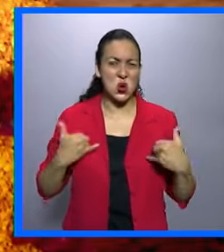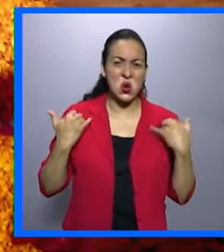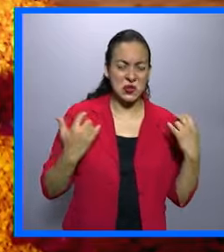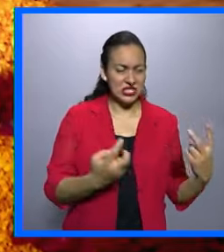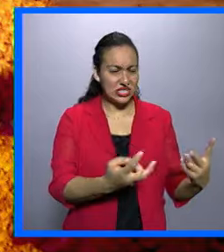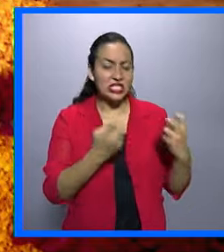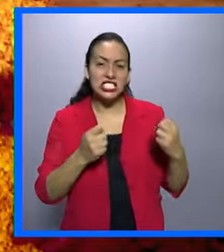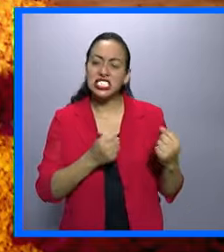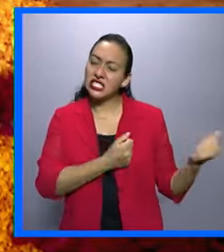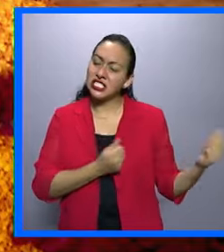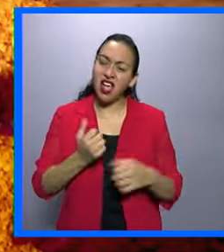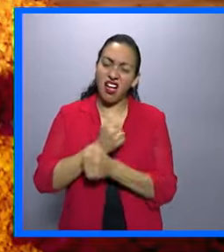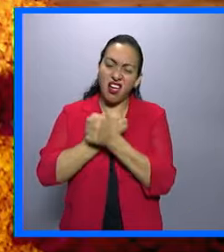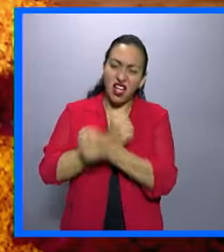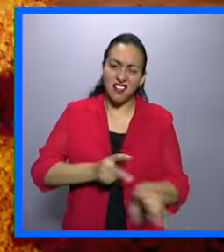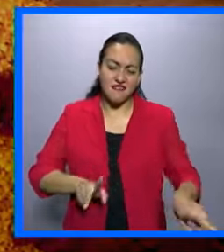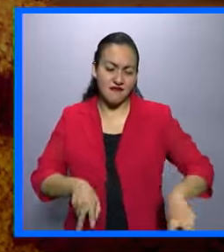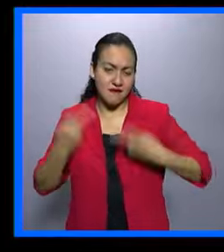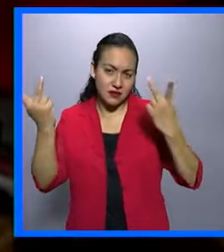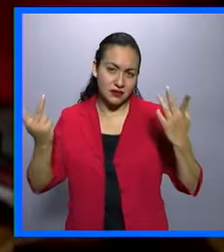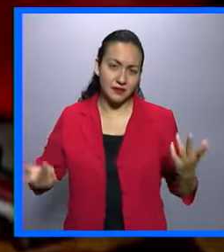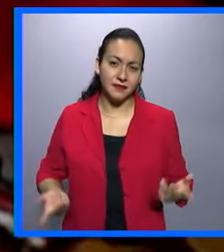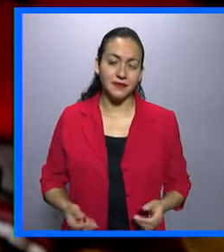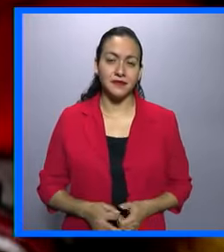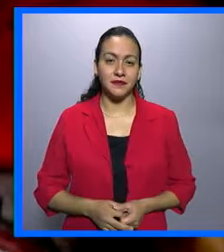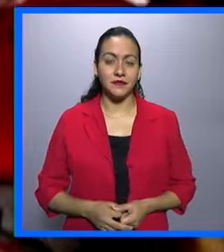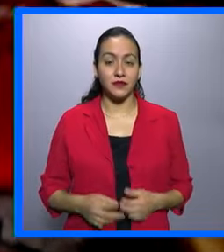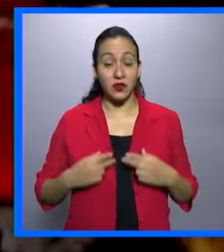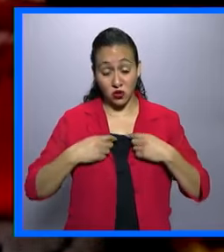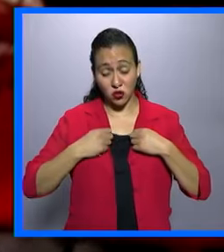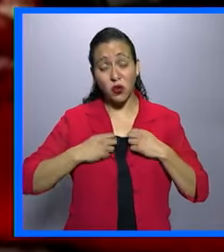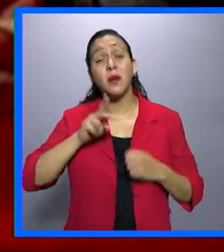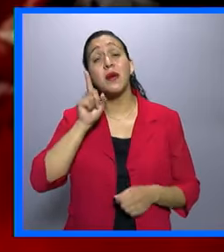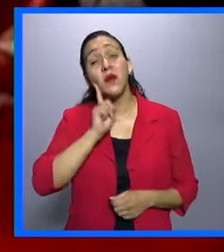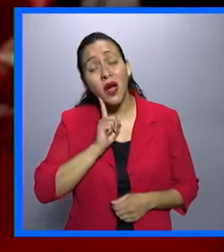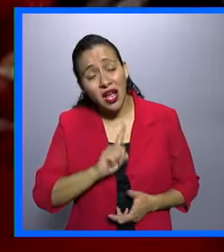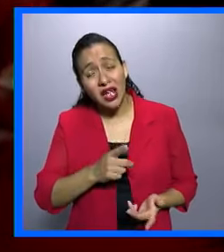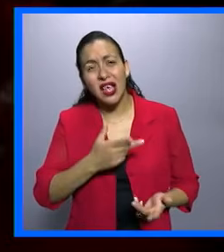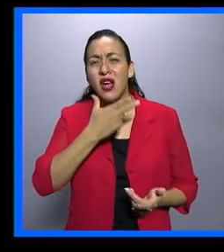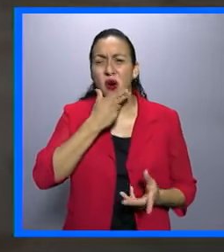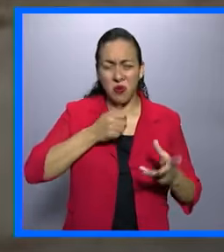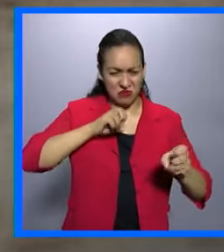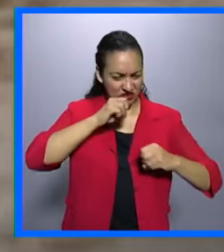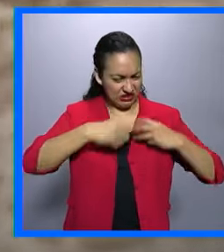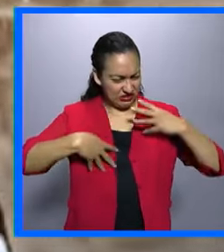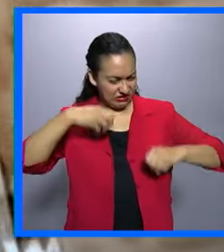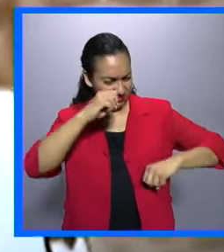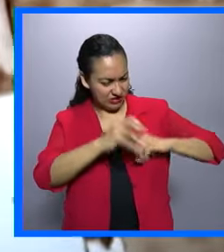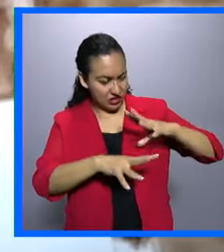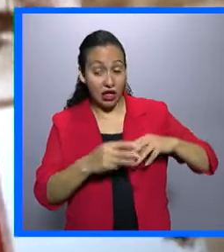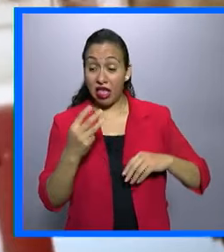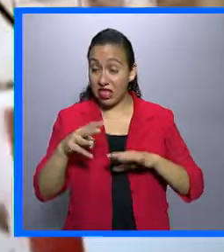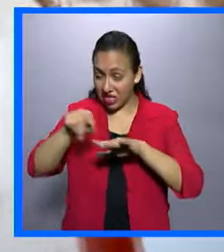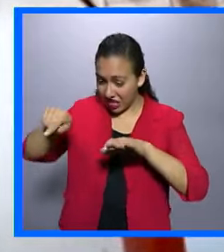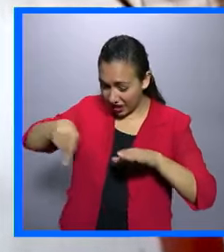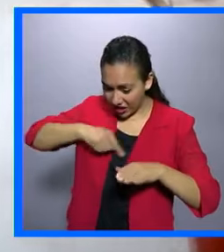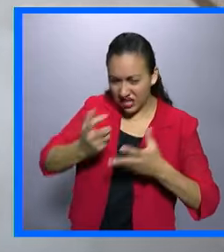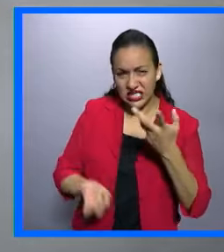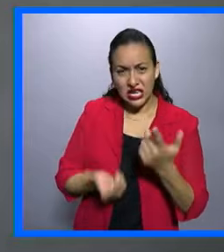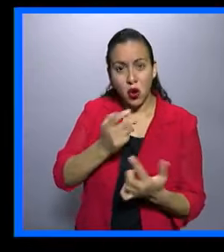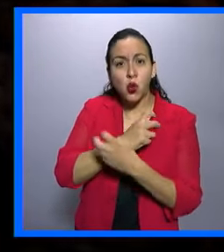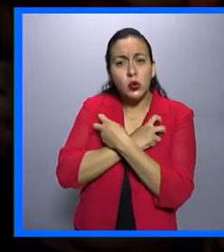servicio de esclavitud del crimen organizado. Ropa de mujer y hombre apilada en desorden, 3 hornos con huesos